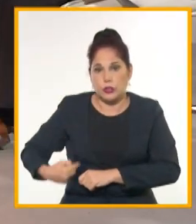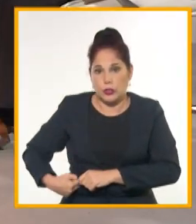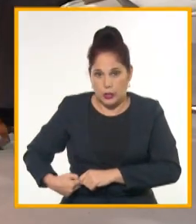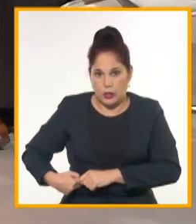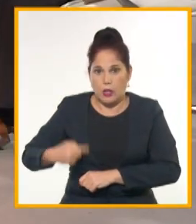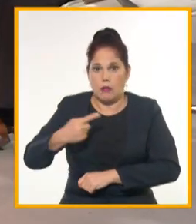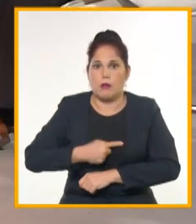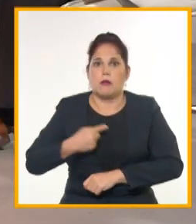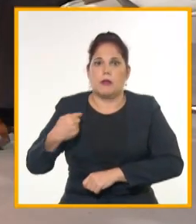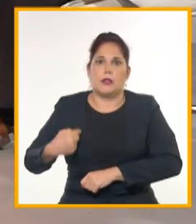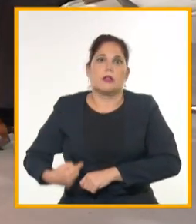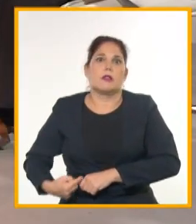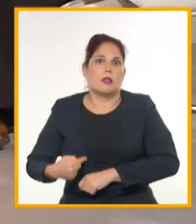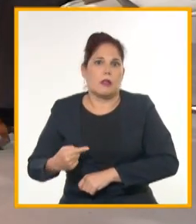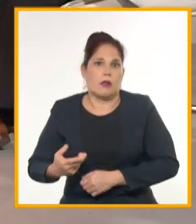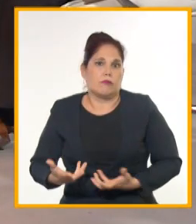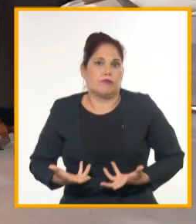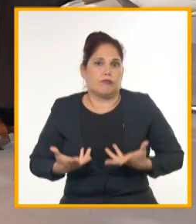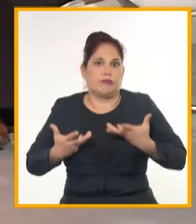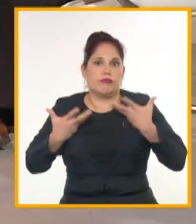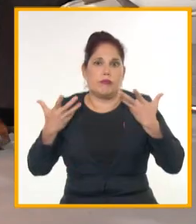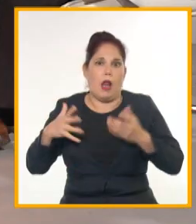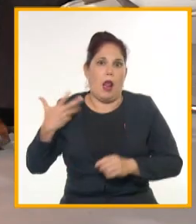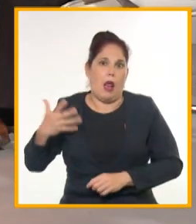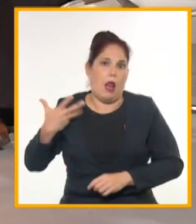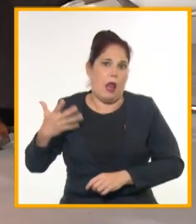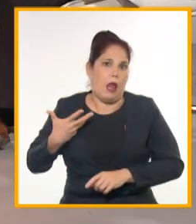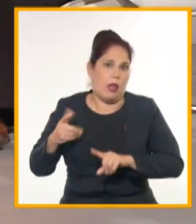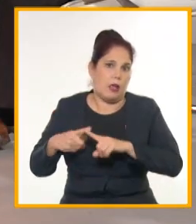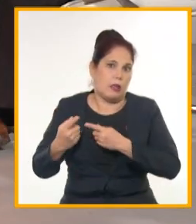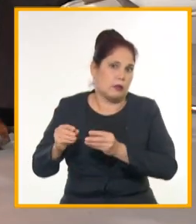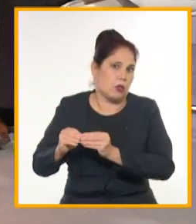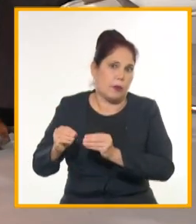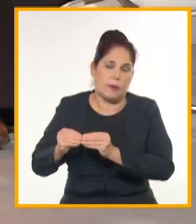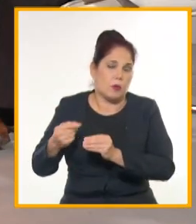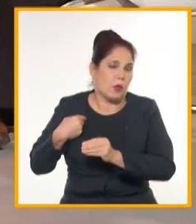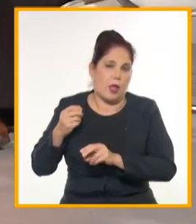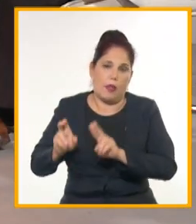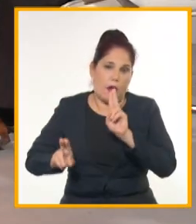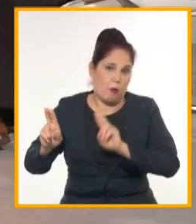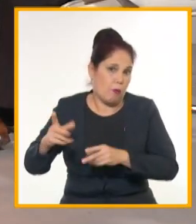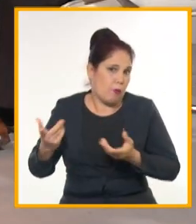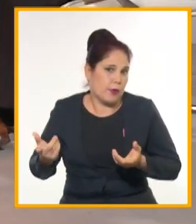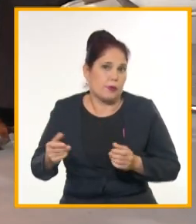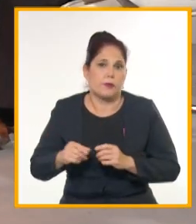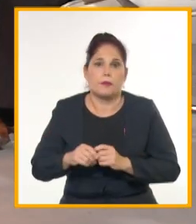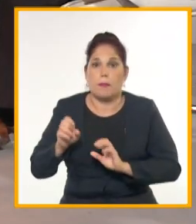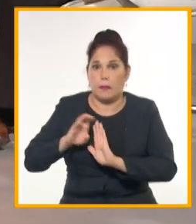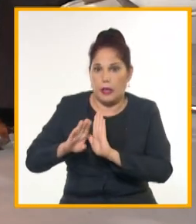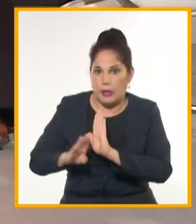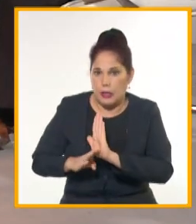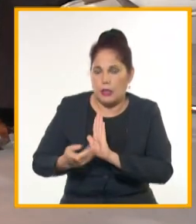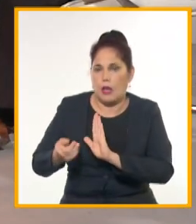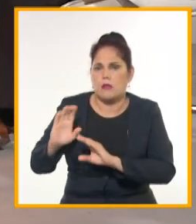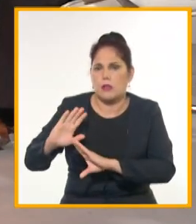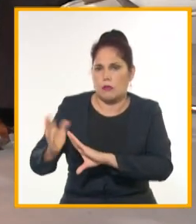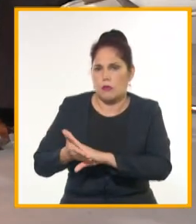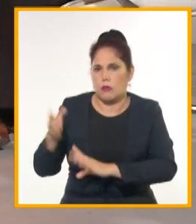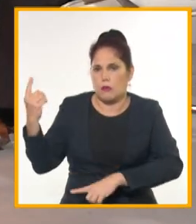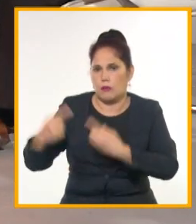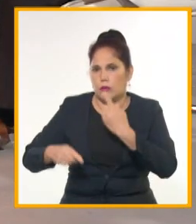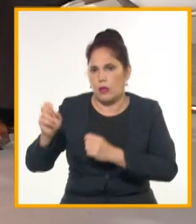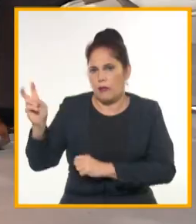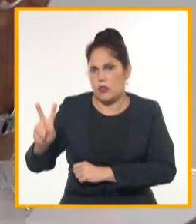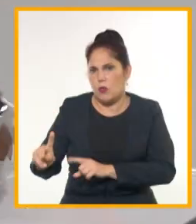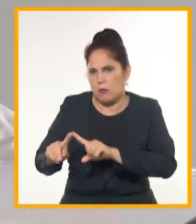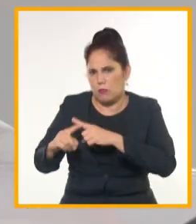como era de esperar, pues ha rechazado no esta medida, sino todas las medidas punitivas contra